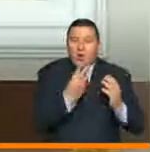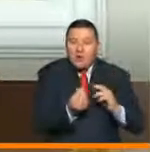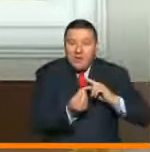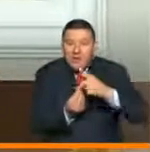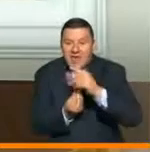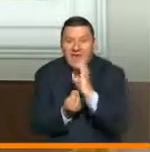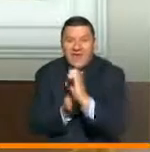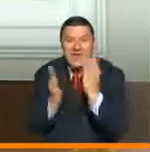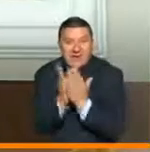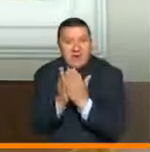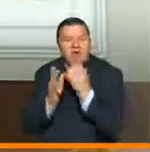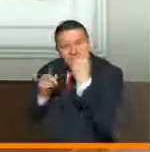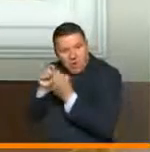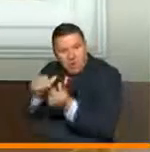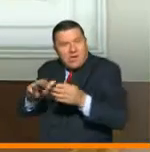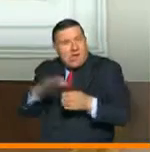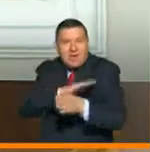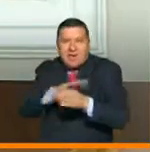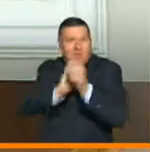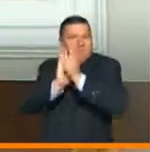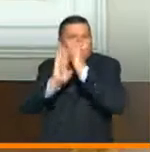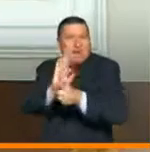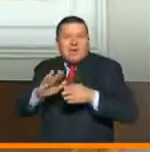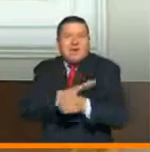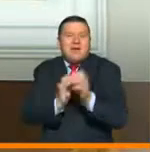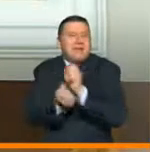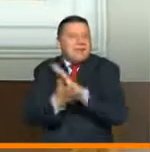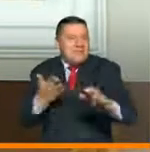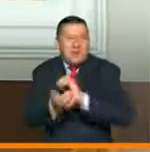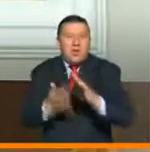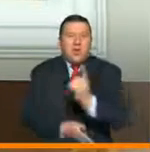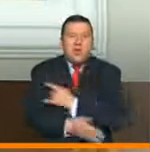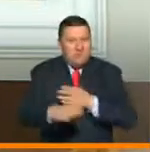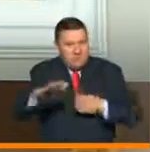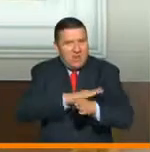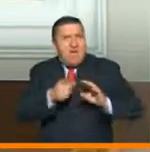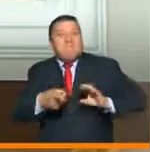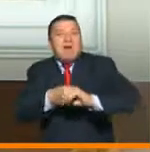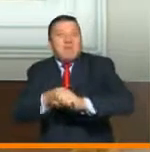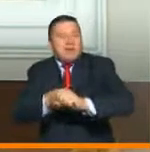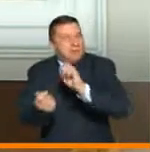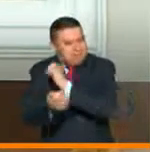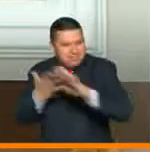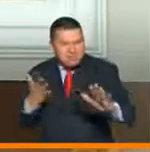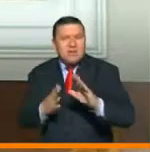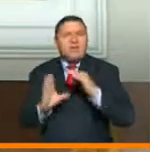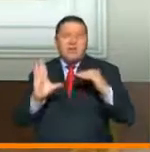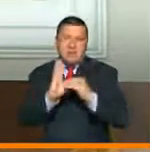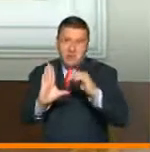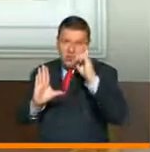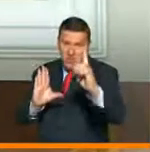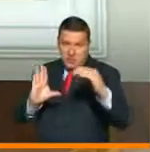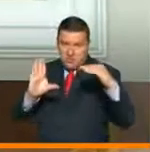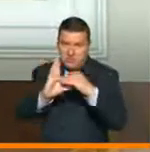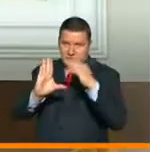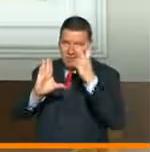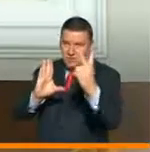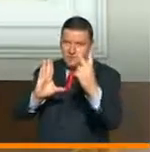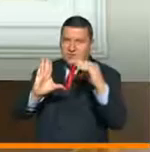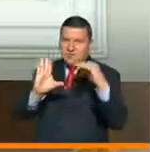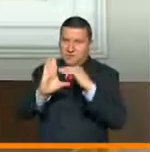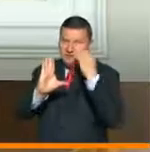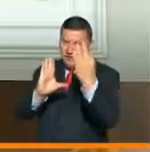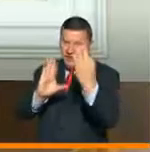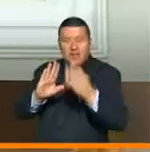instalar esa gratuidad en la educación universitaria pública para los estratos 1 2 y